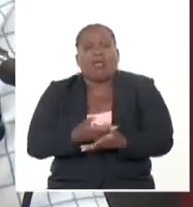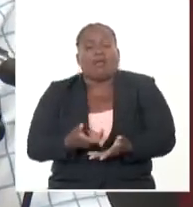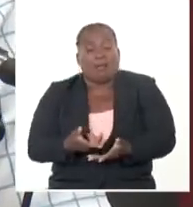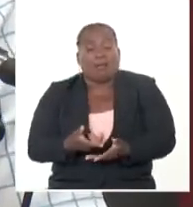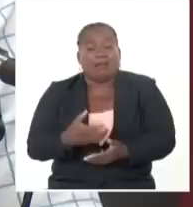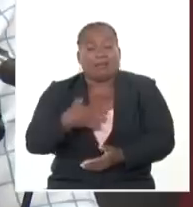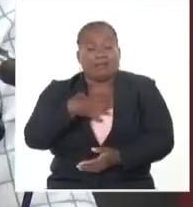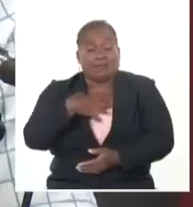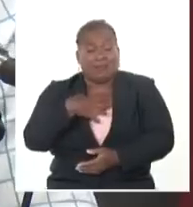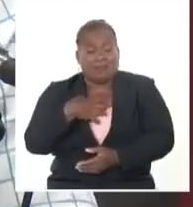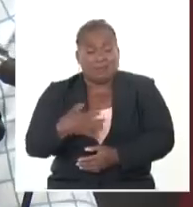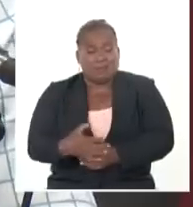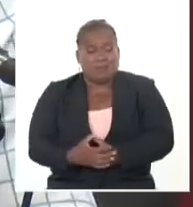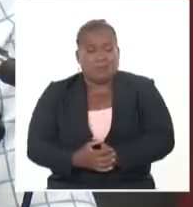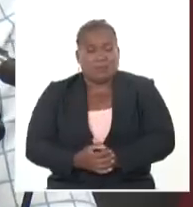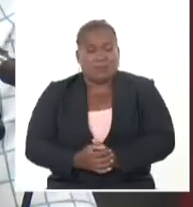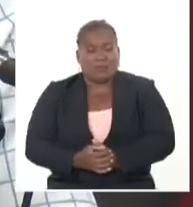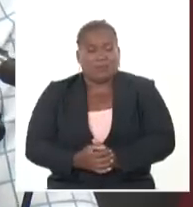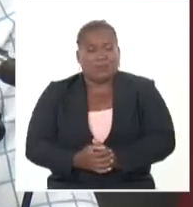hay un grupo importante